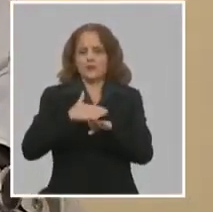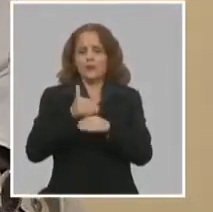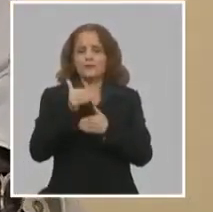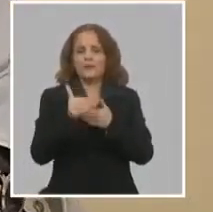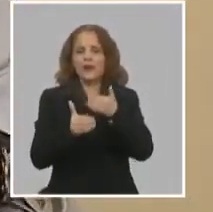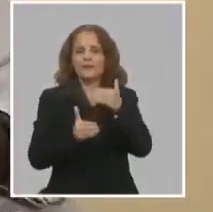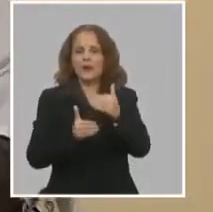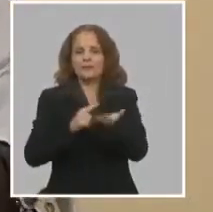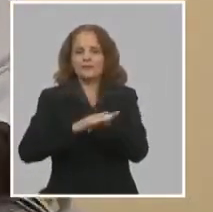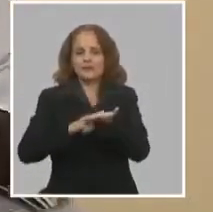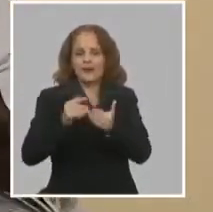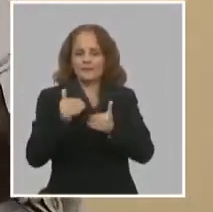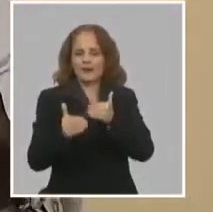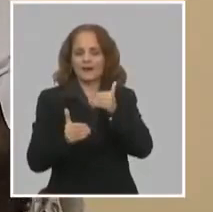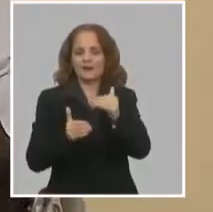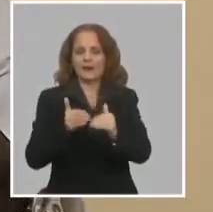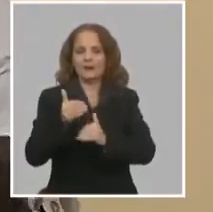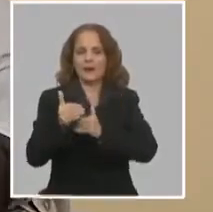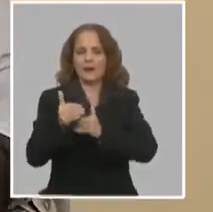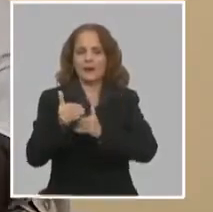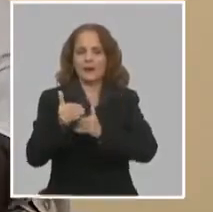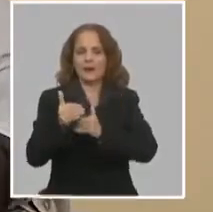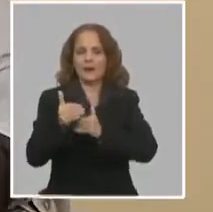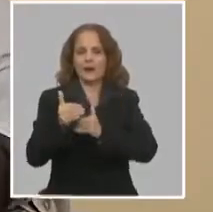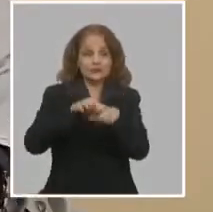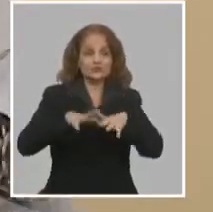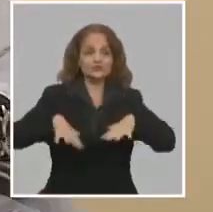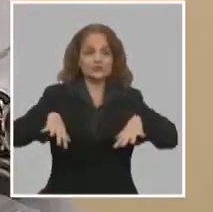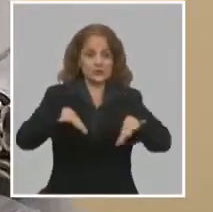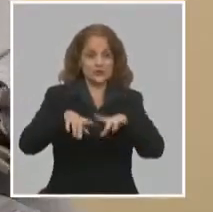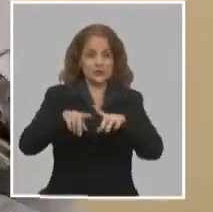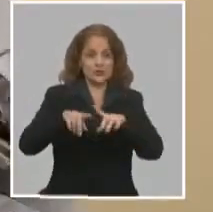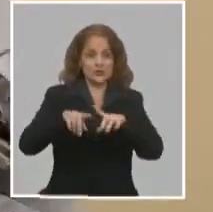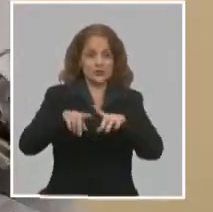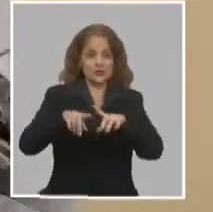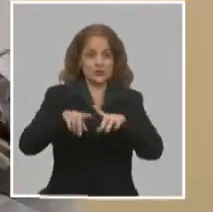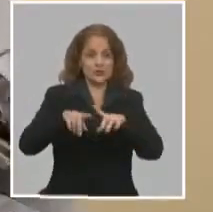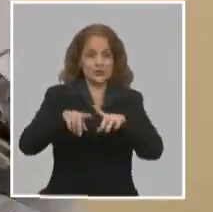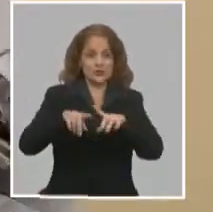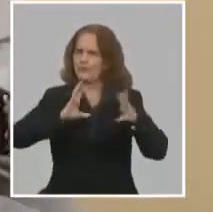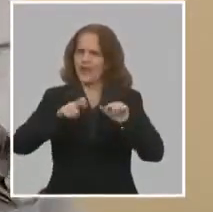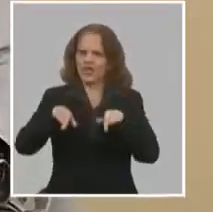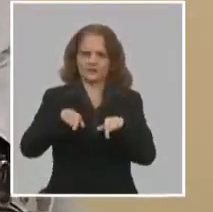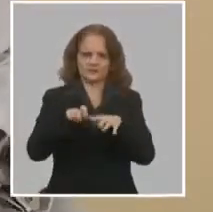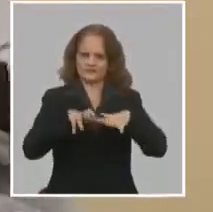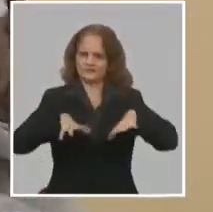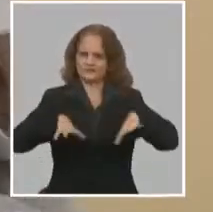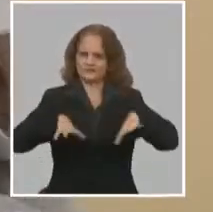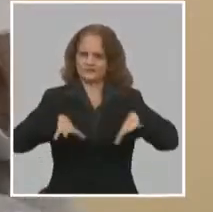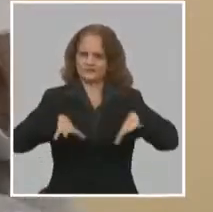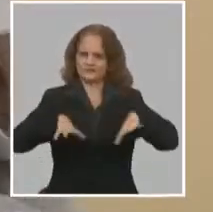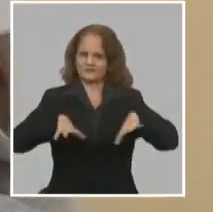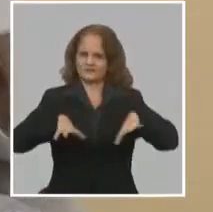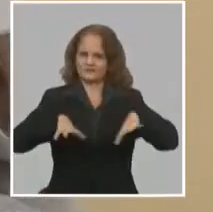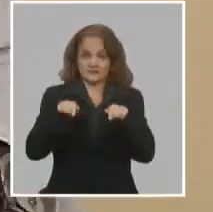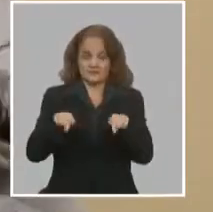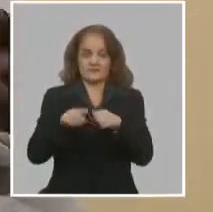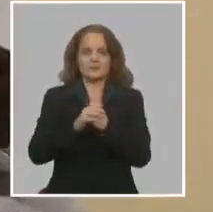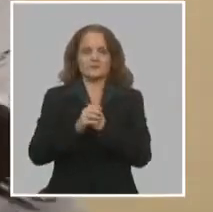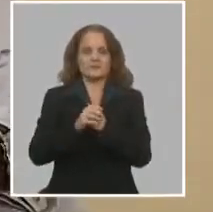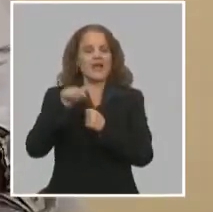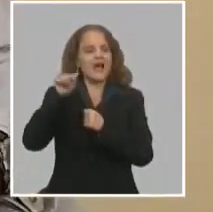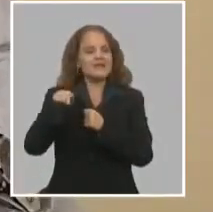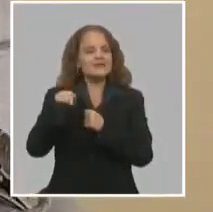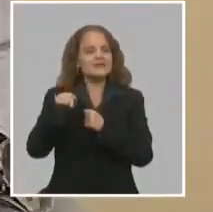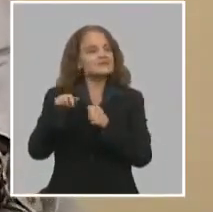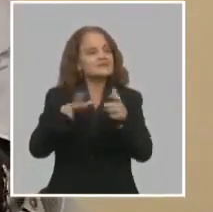2 o 3 semanas, la situación del país se complicó. Y ya que estaban preparadas no